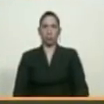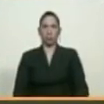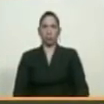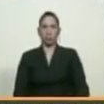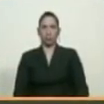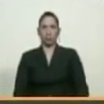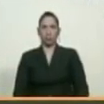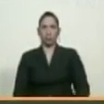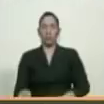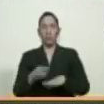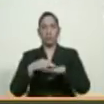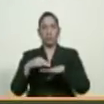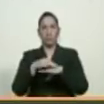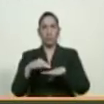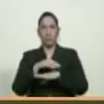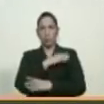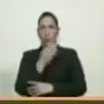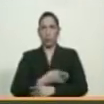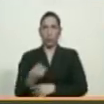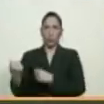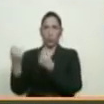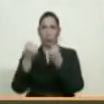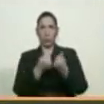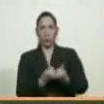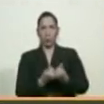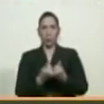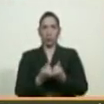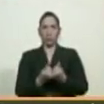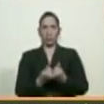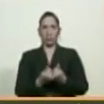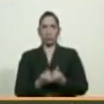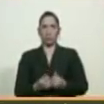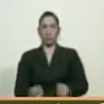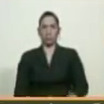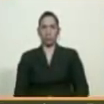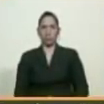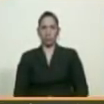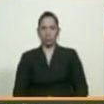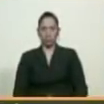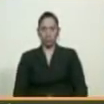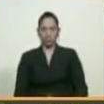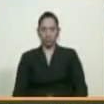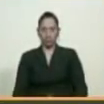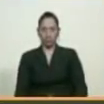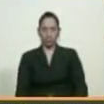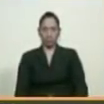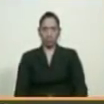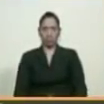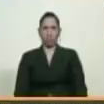acompañado por el ministro del Poder Popular para la Economía y Finanzas, Simón Serpa.